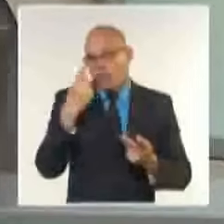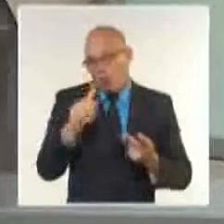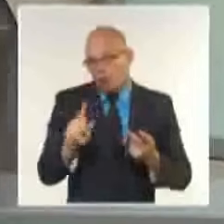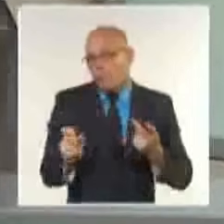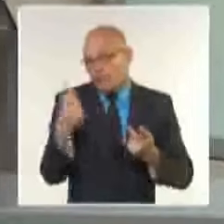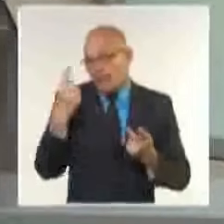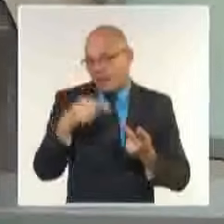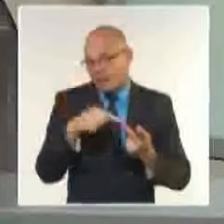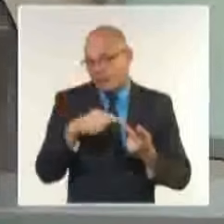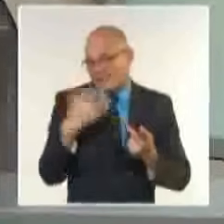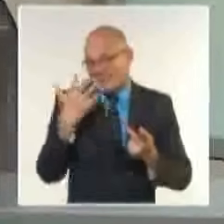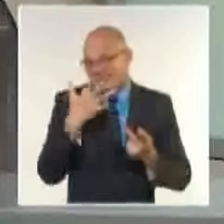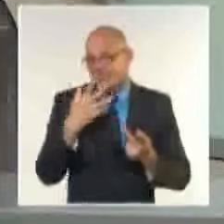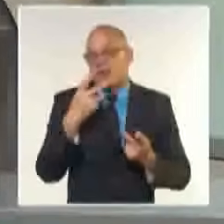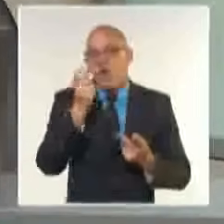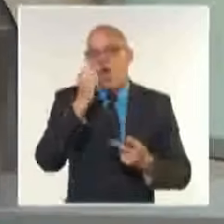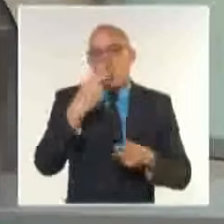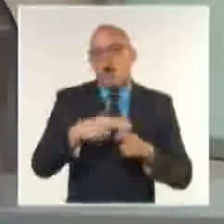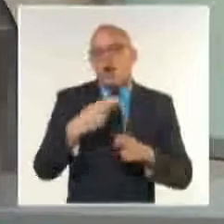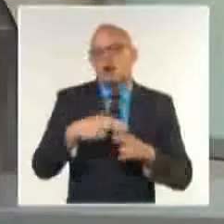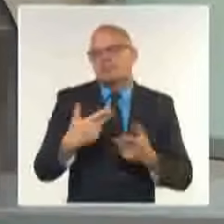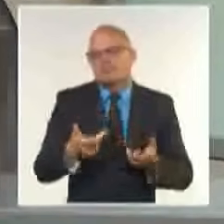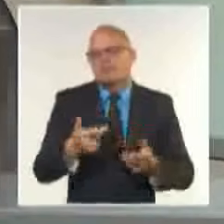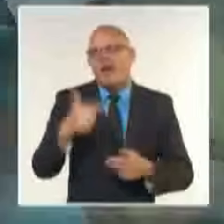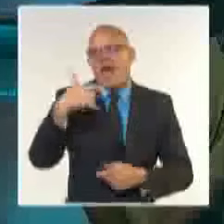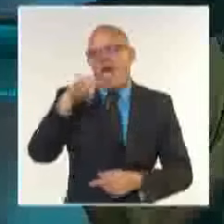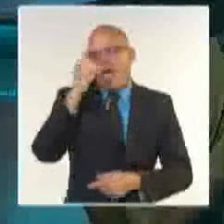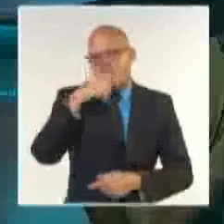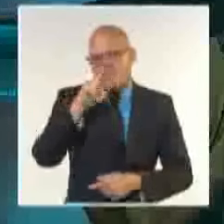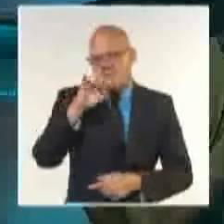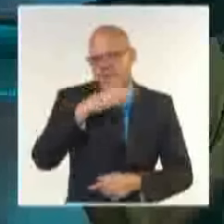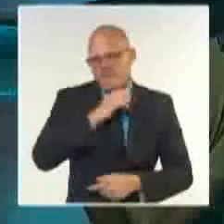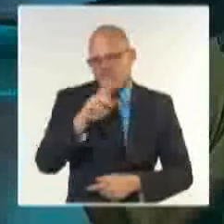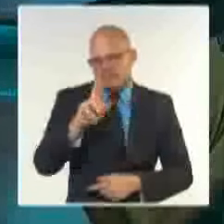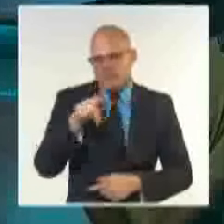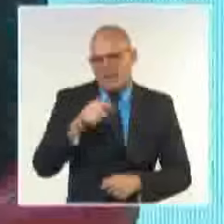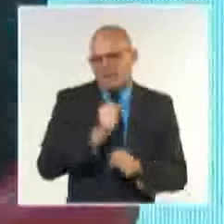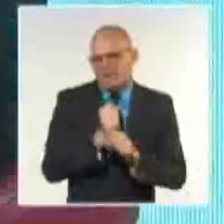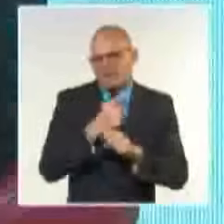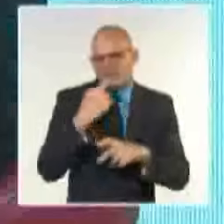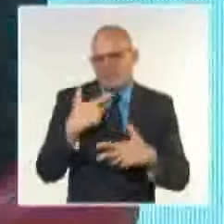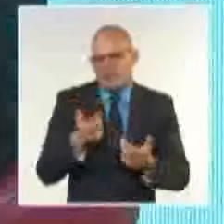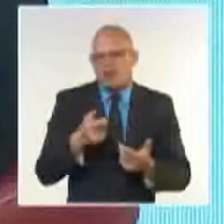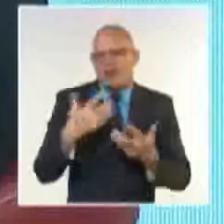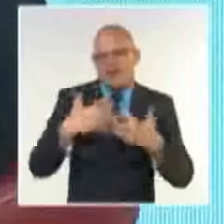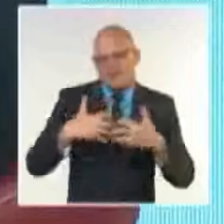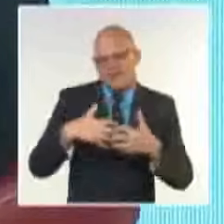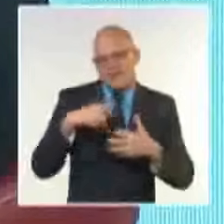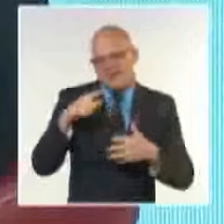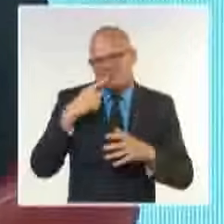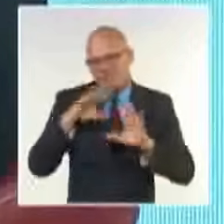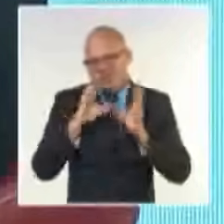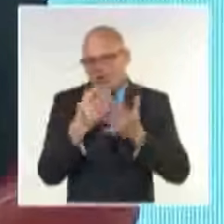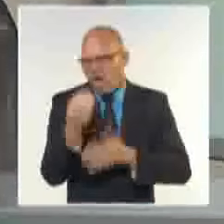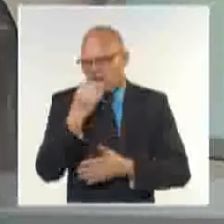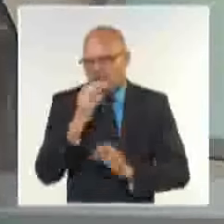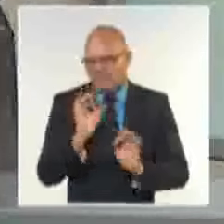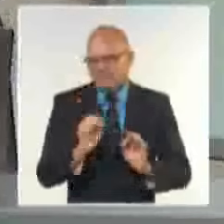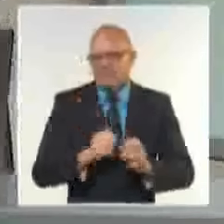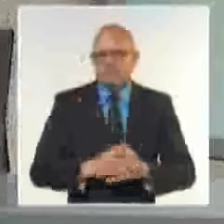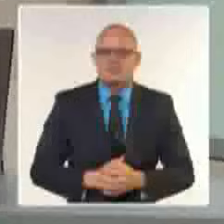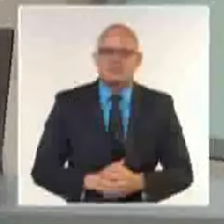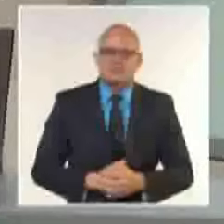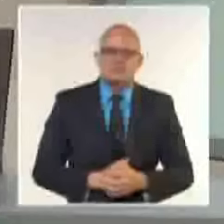Francisco Aguiar Rodríguez, viceministro primero de la Industria Alimentaria. Un gusto que nos acompañe, viceministro. Muchas gracias.